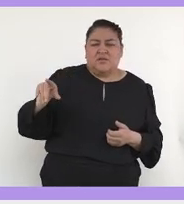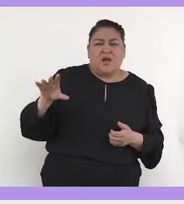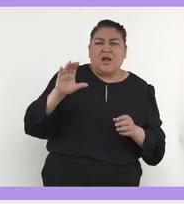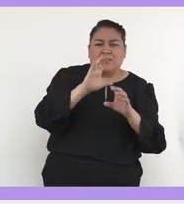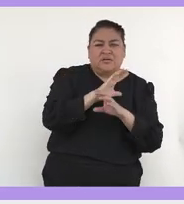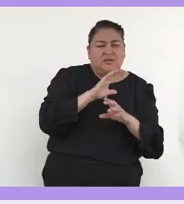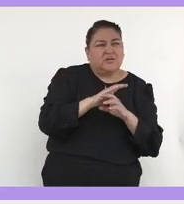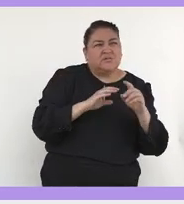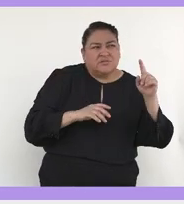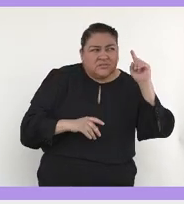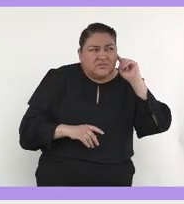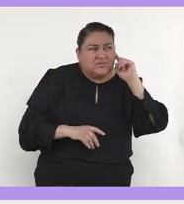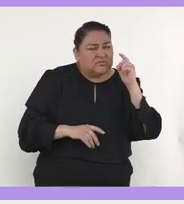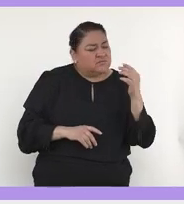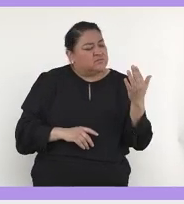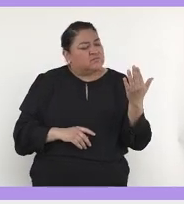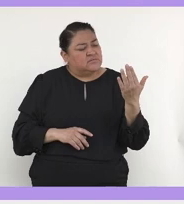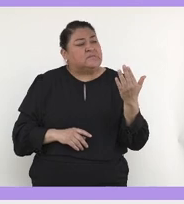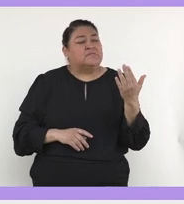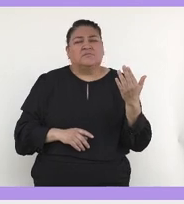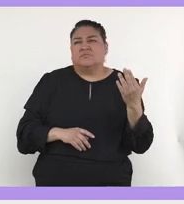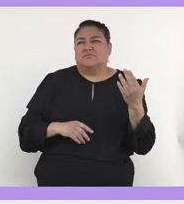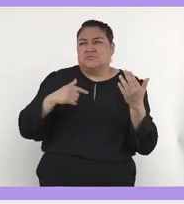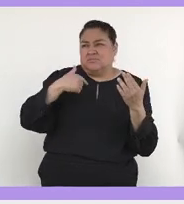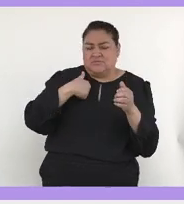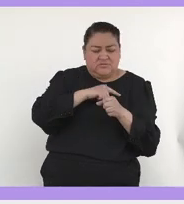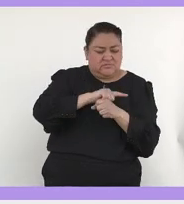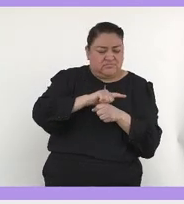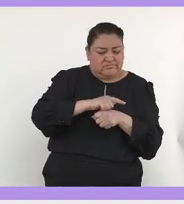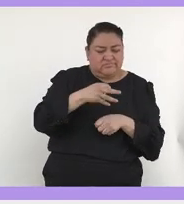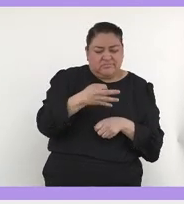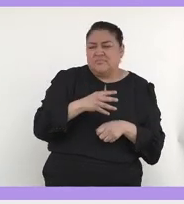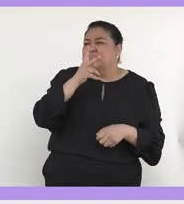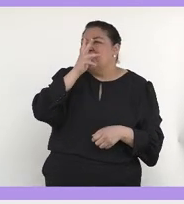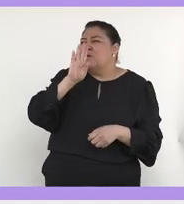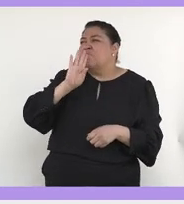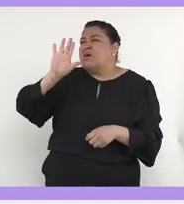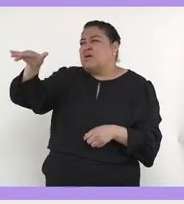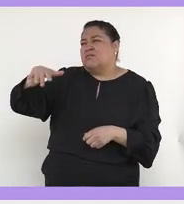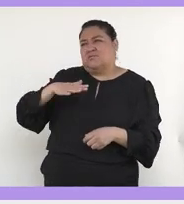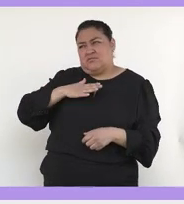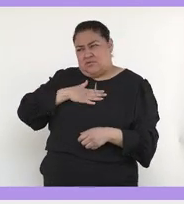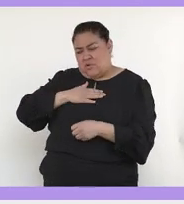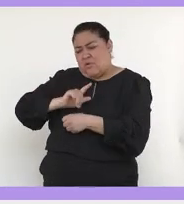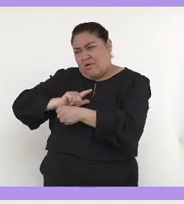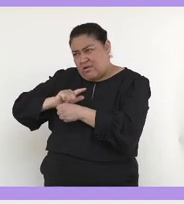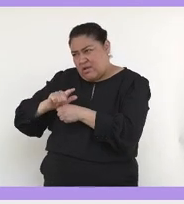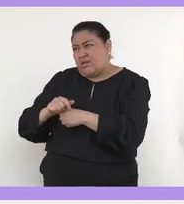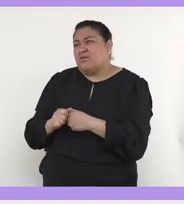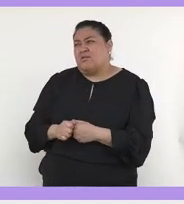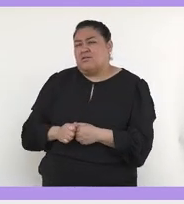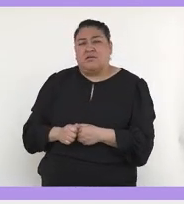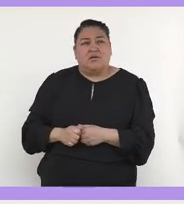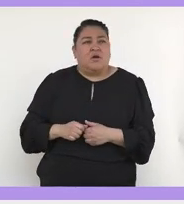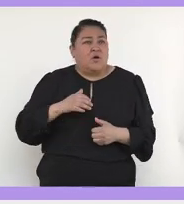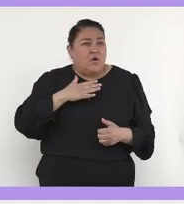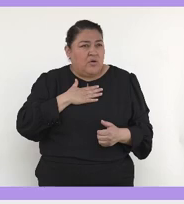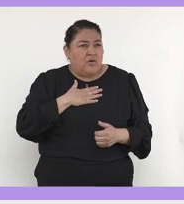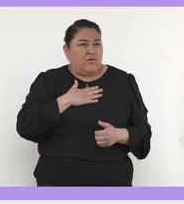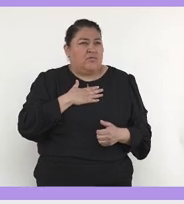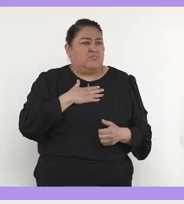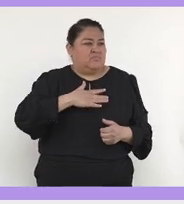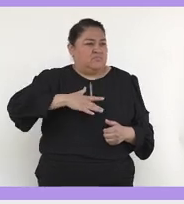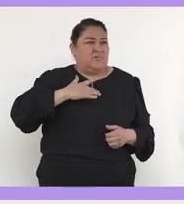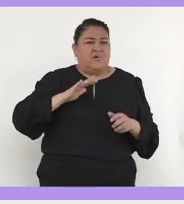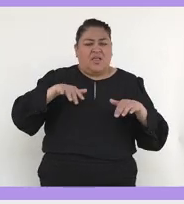animé a decirle a mis papás esto y salí del clóset o Ay escucha esta canción y decidí que sí podía y que no me rendía y que